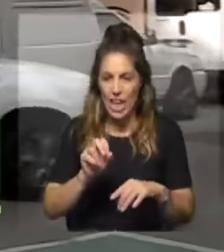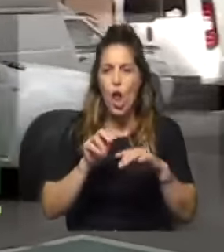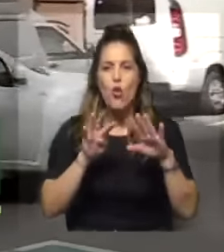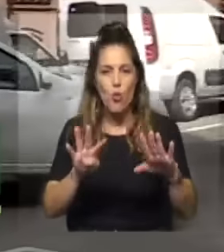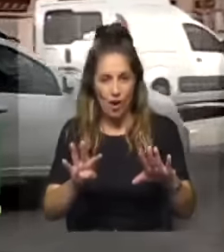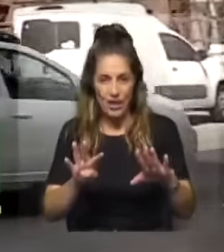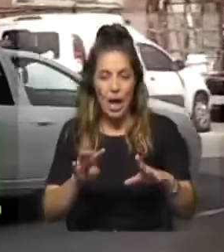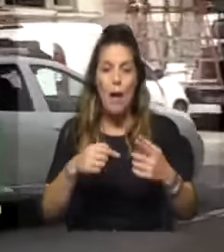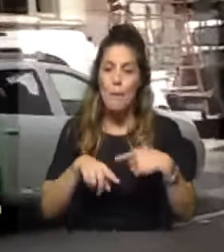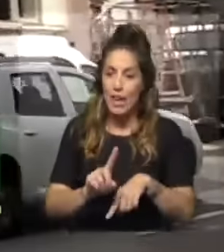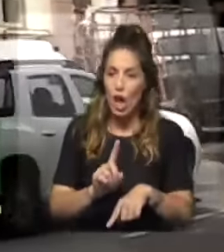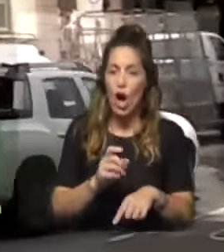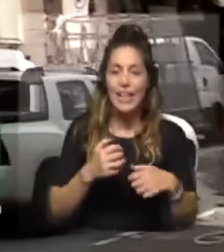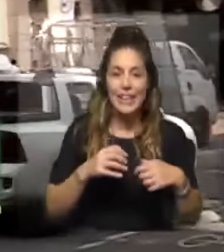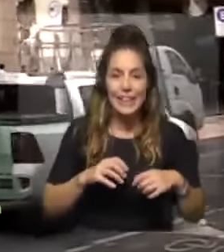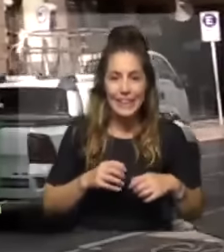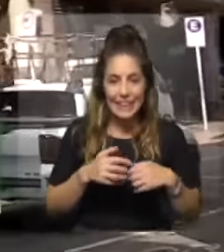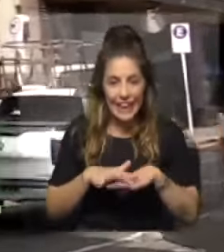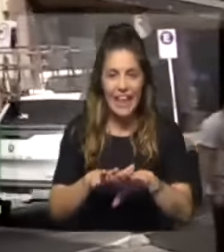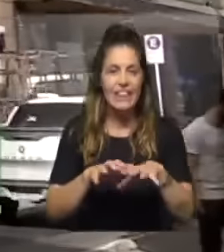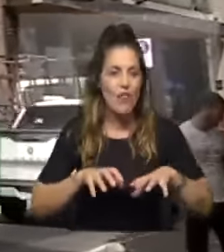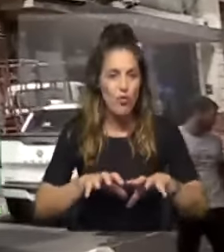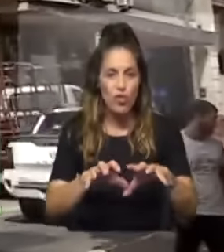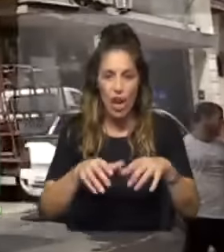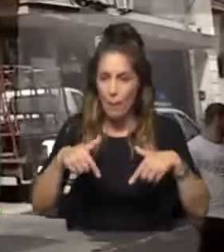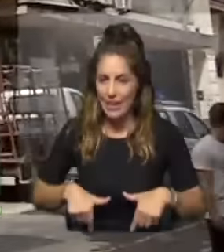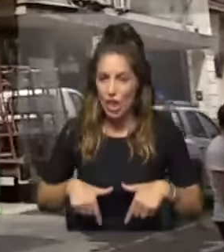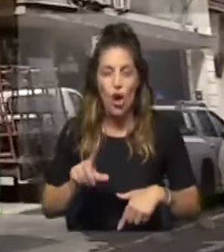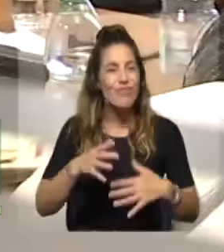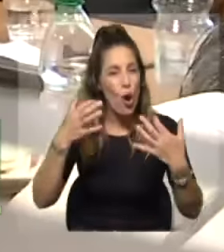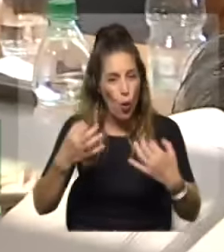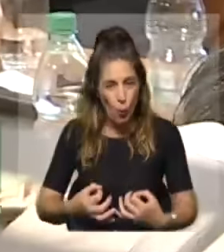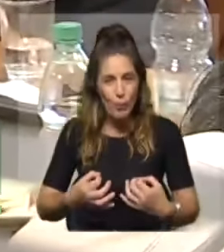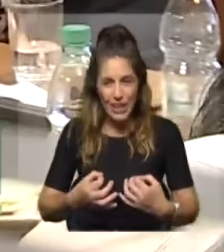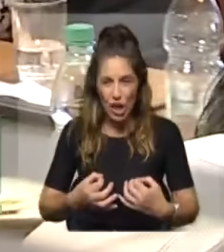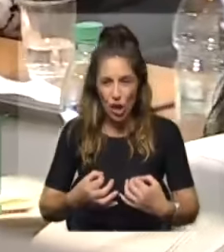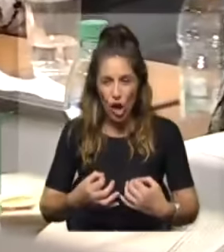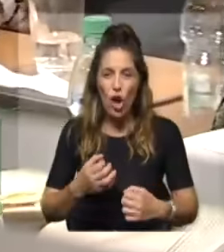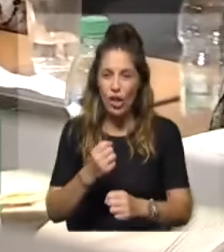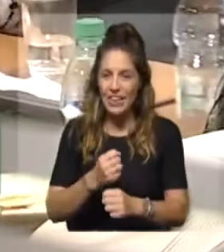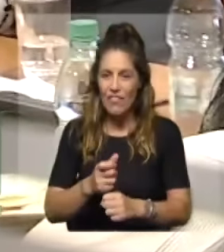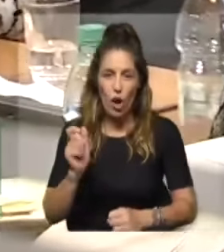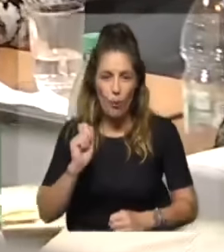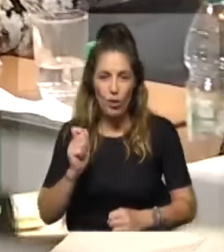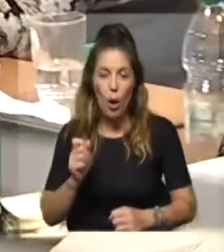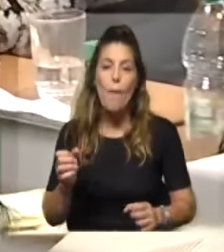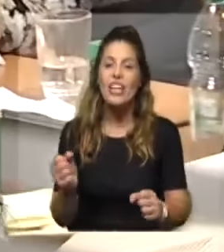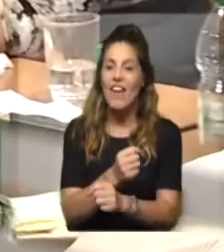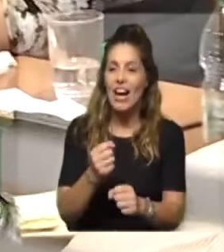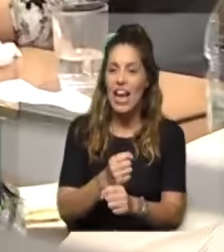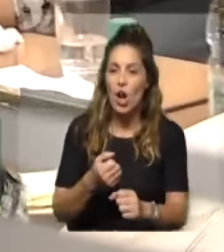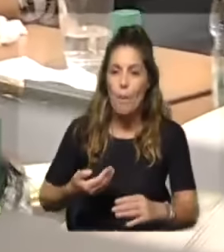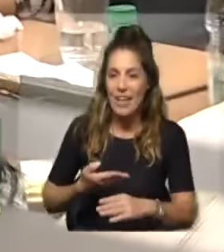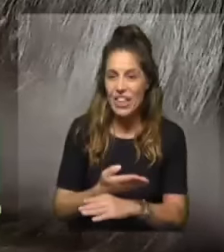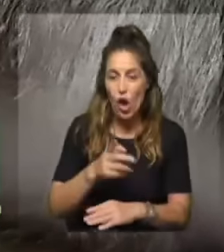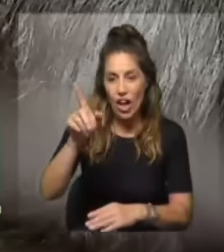establece que hubo integrantes de la plantilla funcional del ministerio que no cumplieron con los deberes del funcionariado público porque avalaron solicitudes provenientes de la